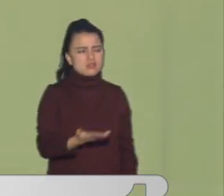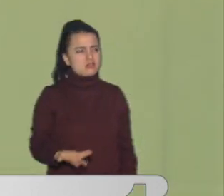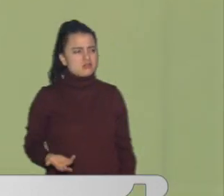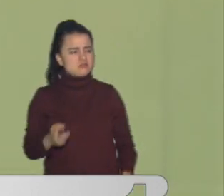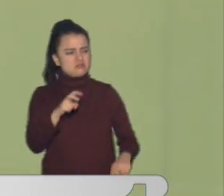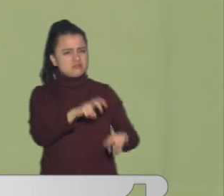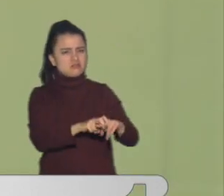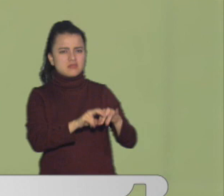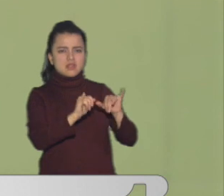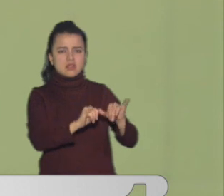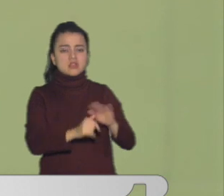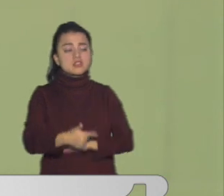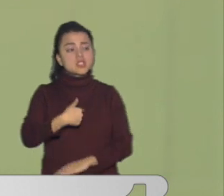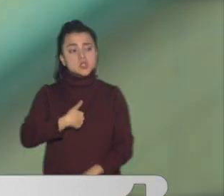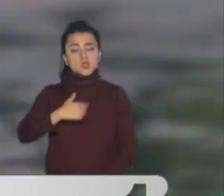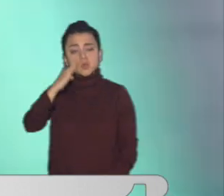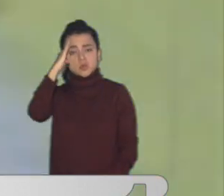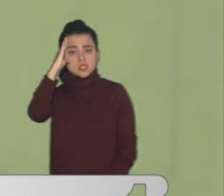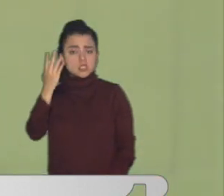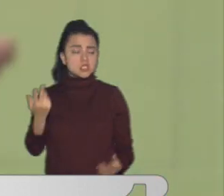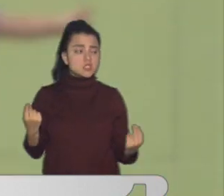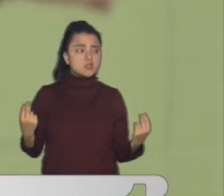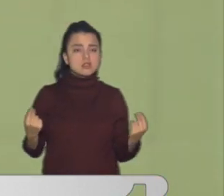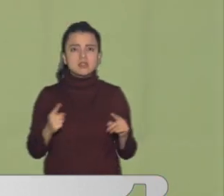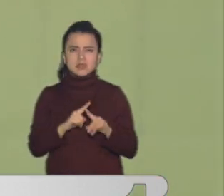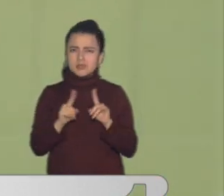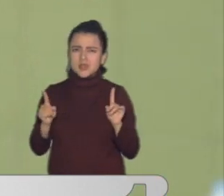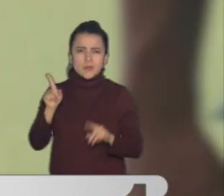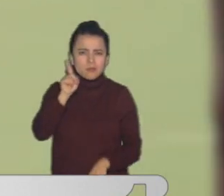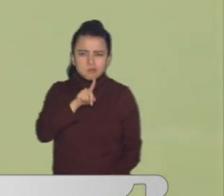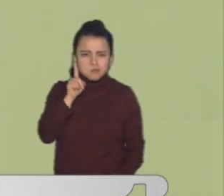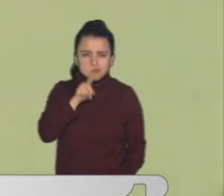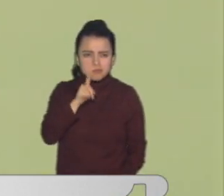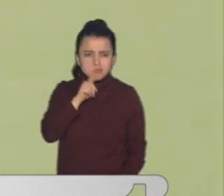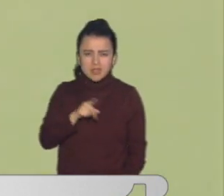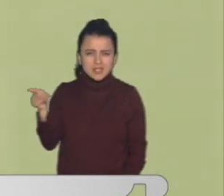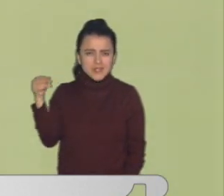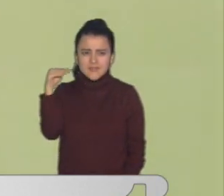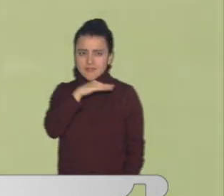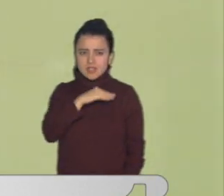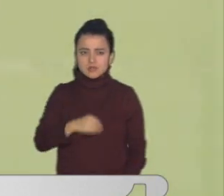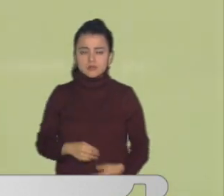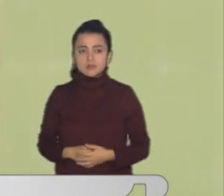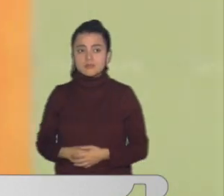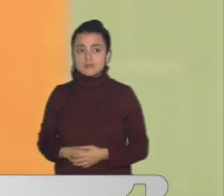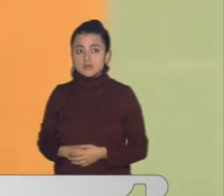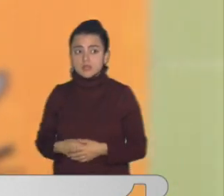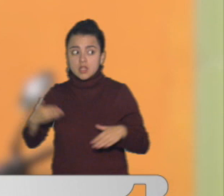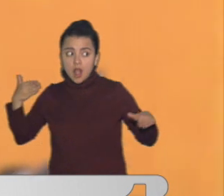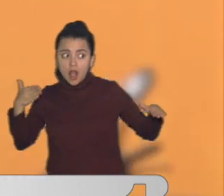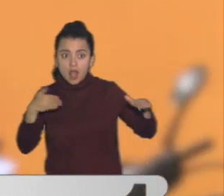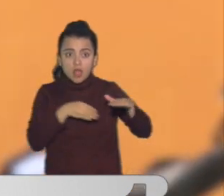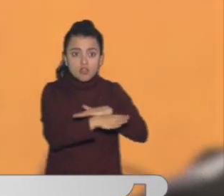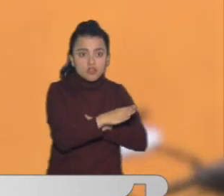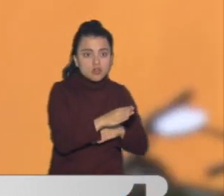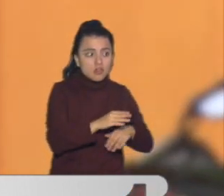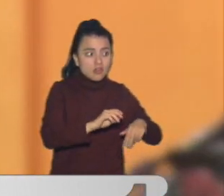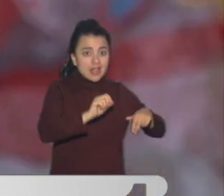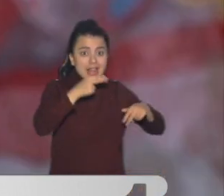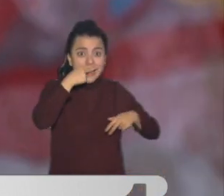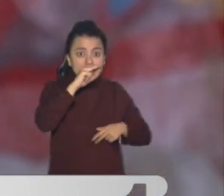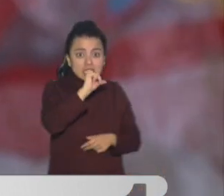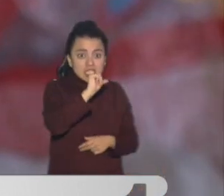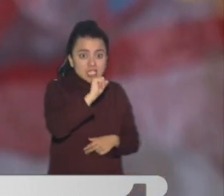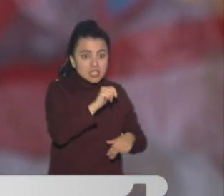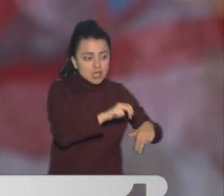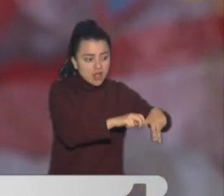policía como teniente y en un descuido de los propietarios de la tienda, este ingresó al lugar, sacó con engaños a la menor. De acuerdo